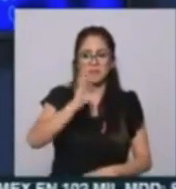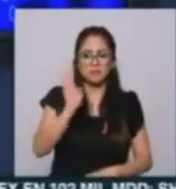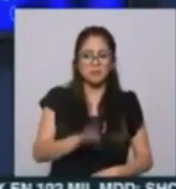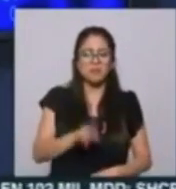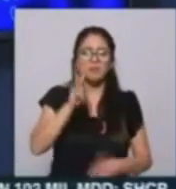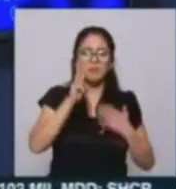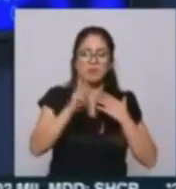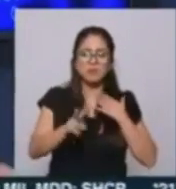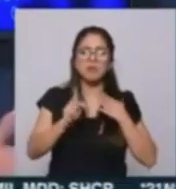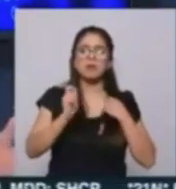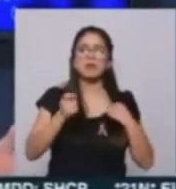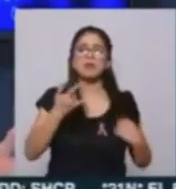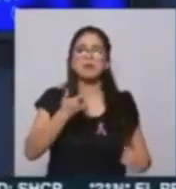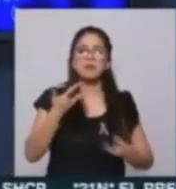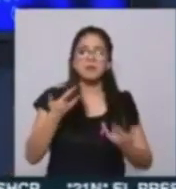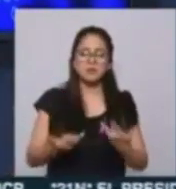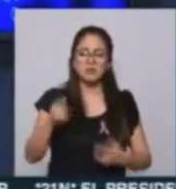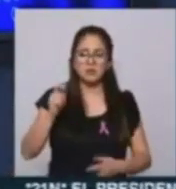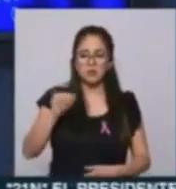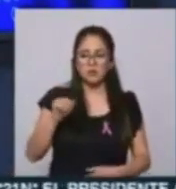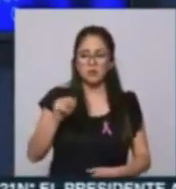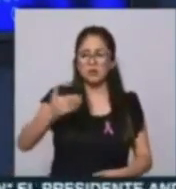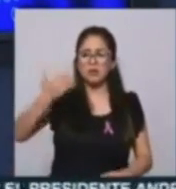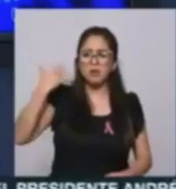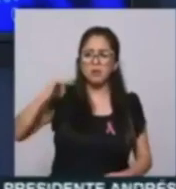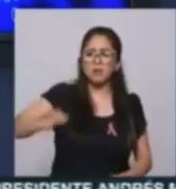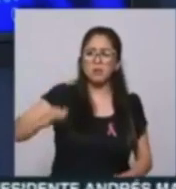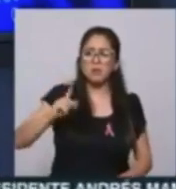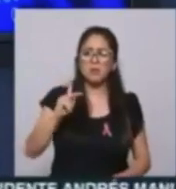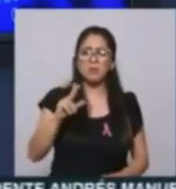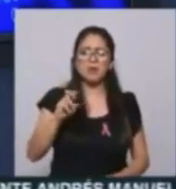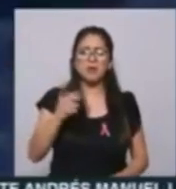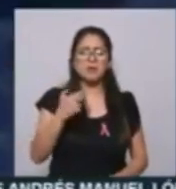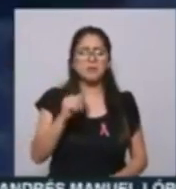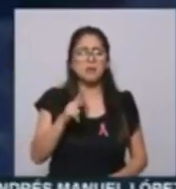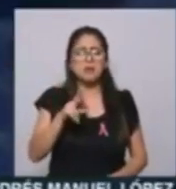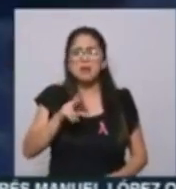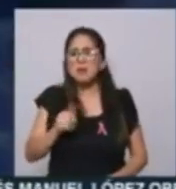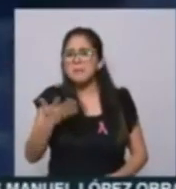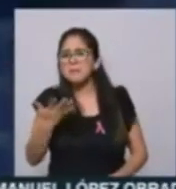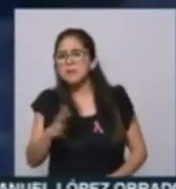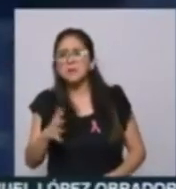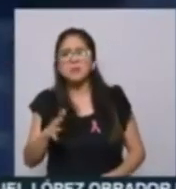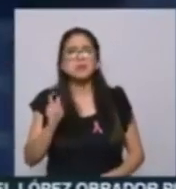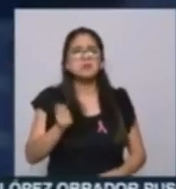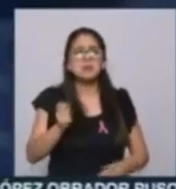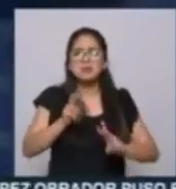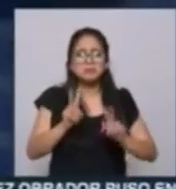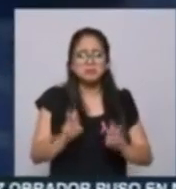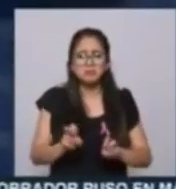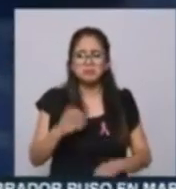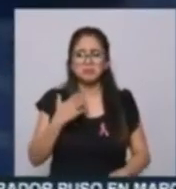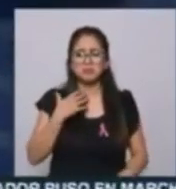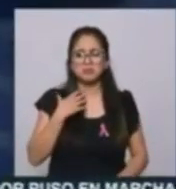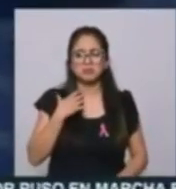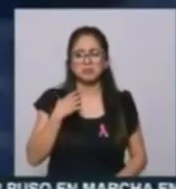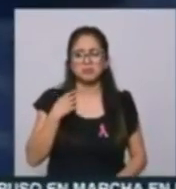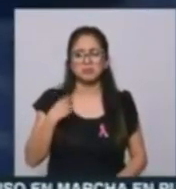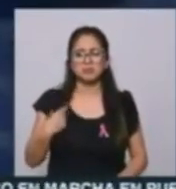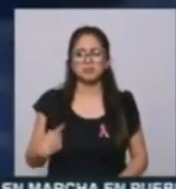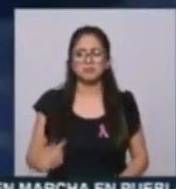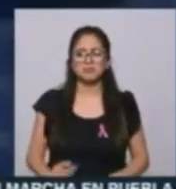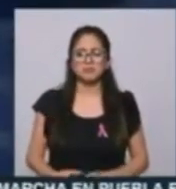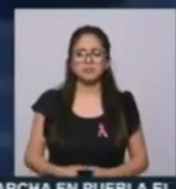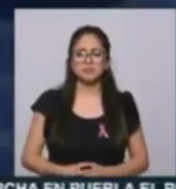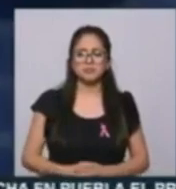de la historia, porque me decía Juan que data de la época prehispánica. ¿Cuál es más o menos la trama? Más bien ahí es